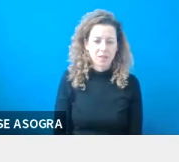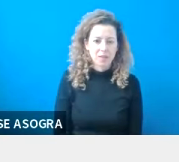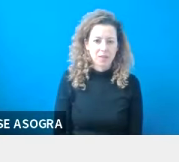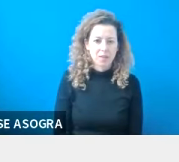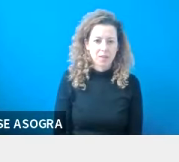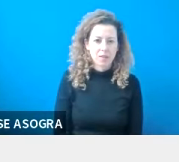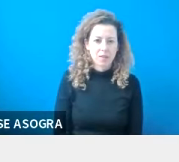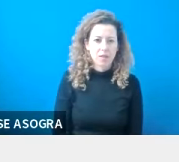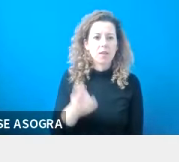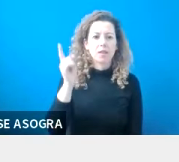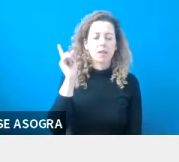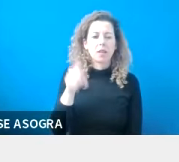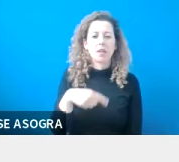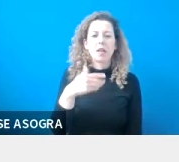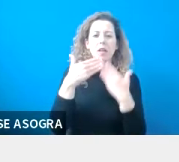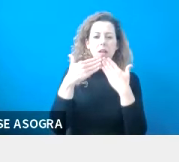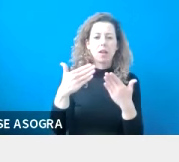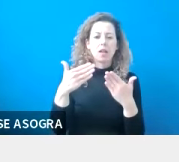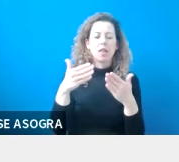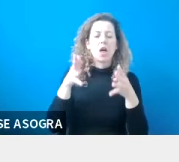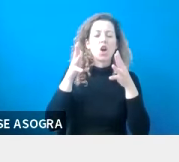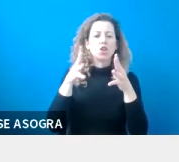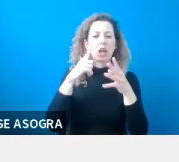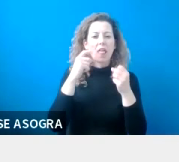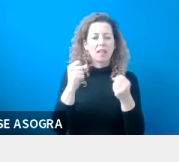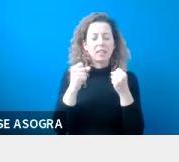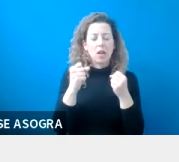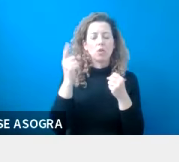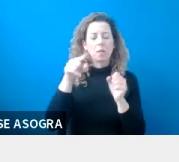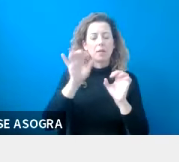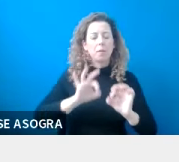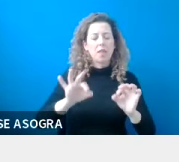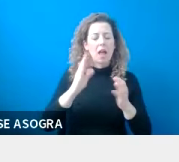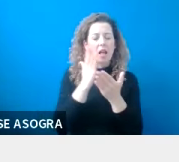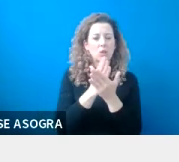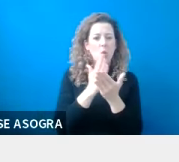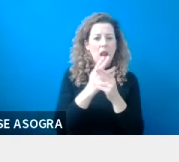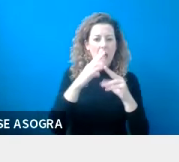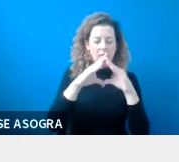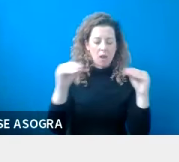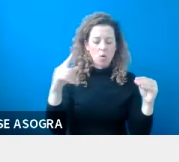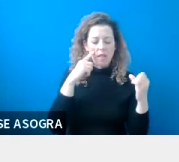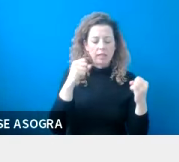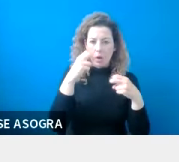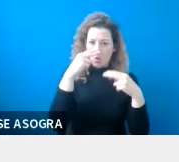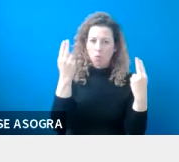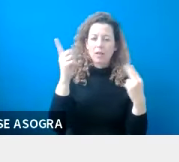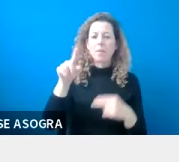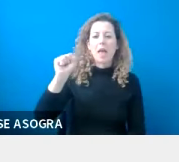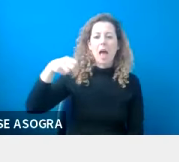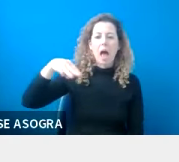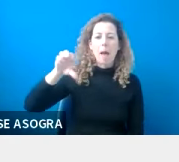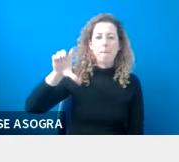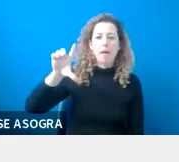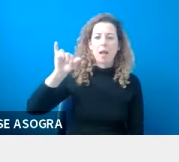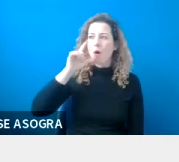también agradecer, por supuesto, a la Consejería de Salud y en especial a la Escuela Andalucía de Salud Pública y a Amelia por haber acordado de